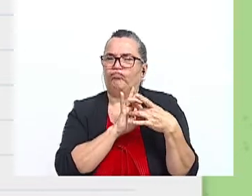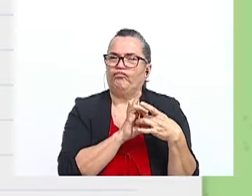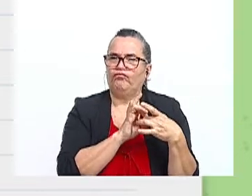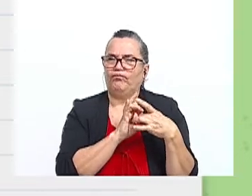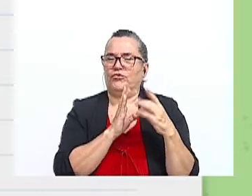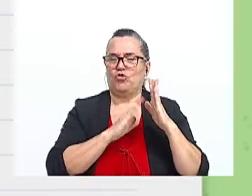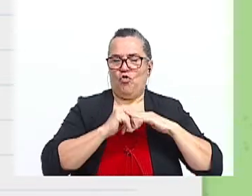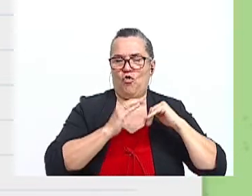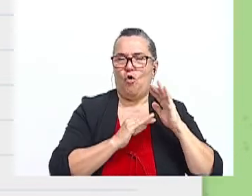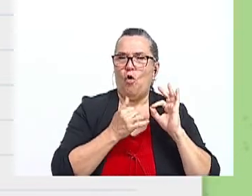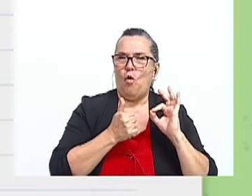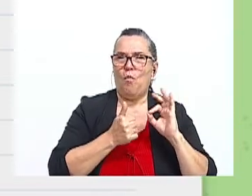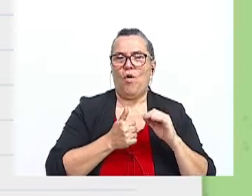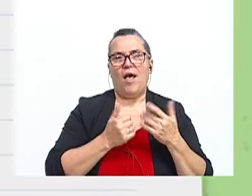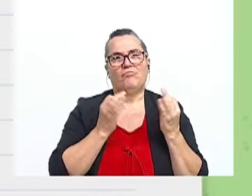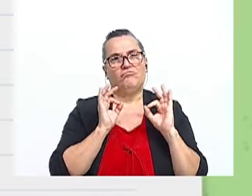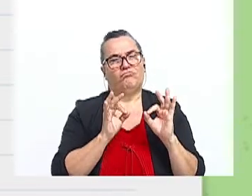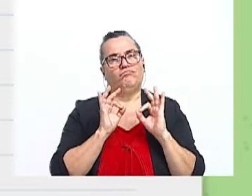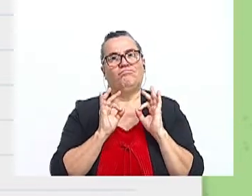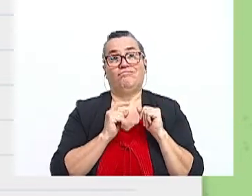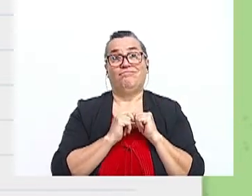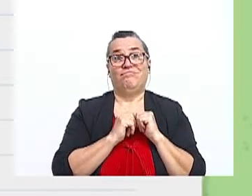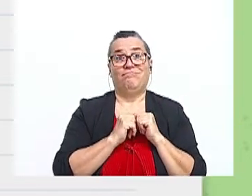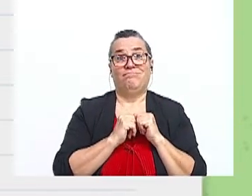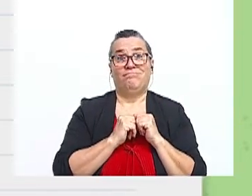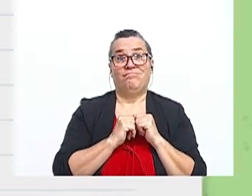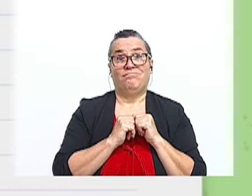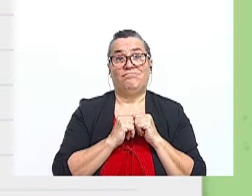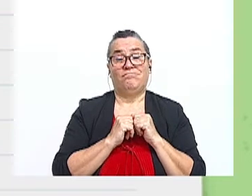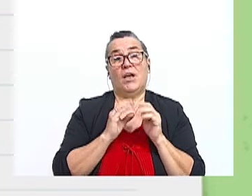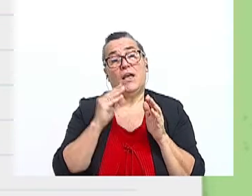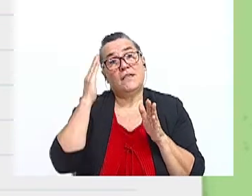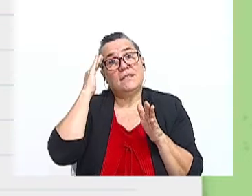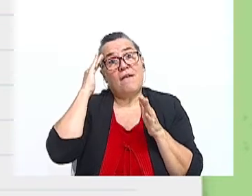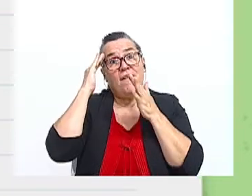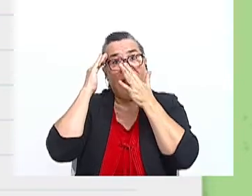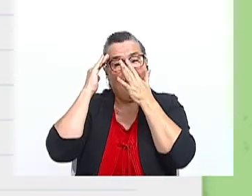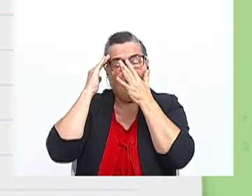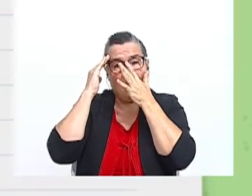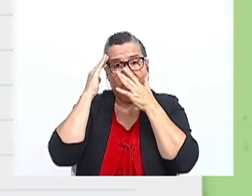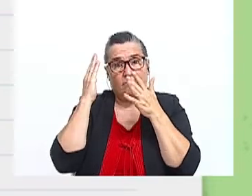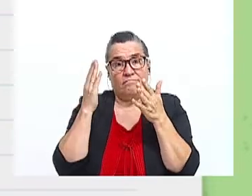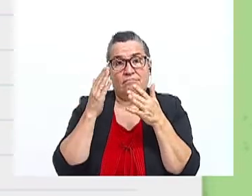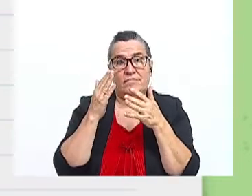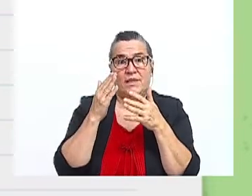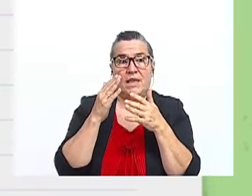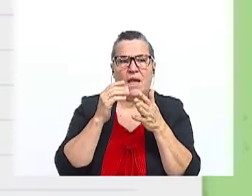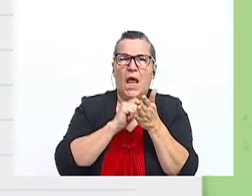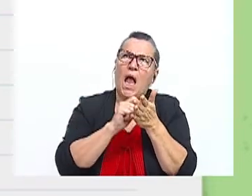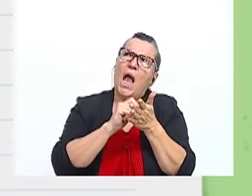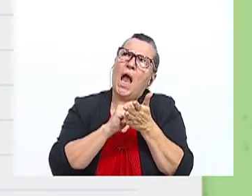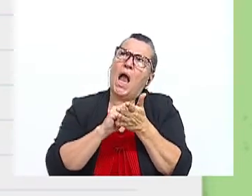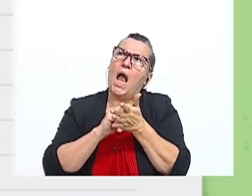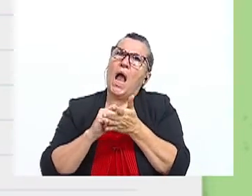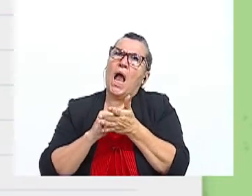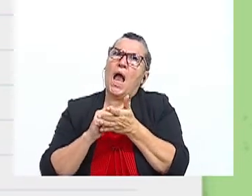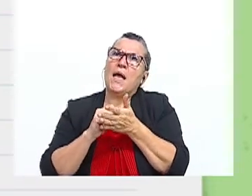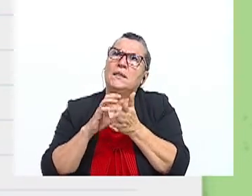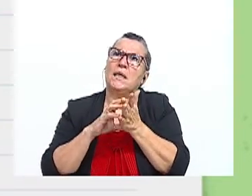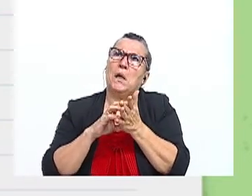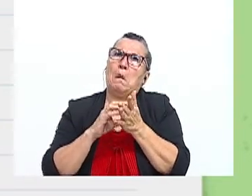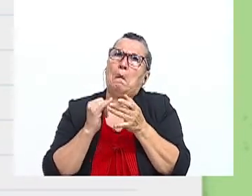sentir cómodo o cómoda. ¿Sí? Y saber que a medio ensayo no se me van a agotar las